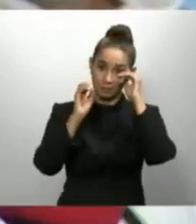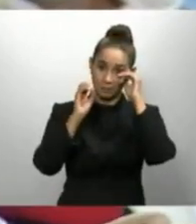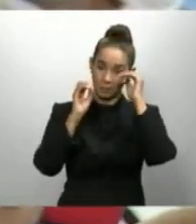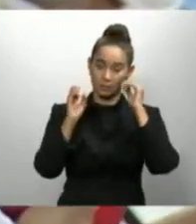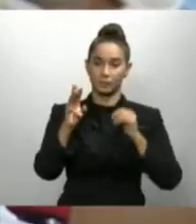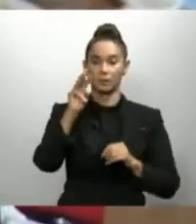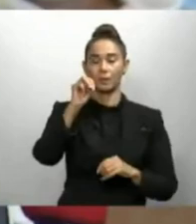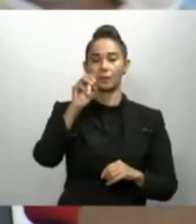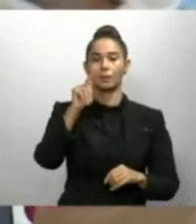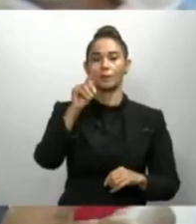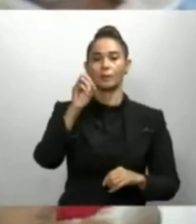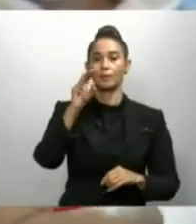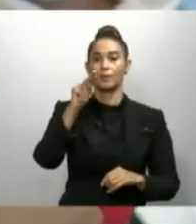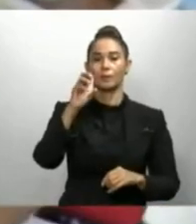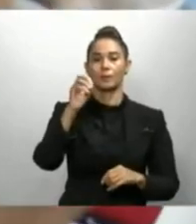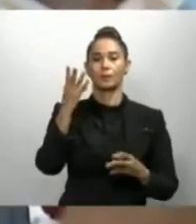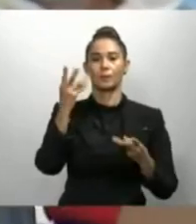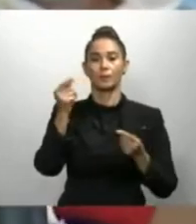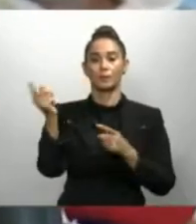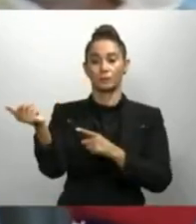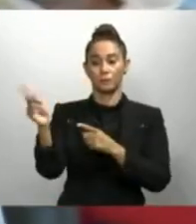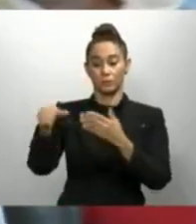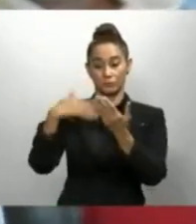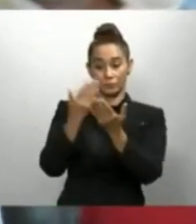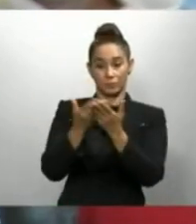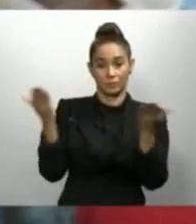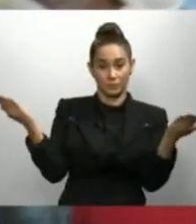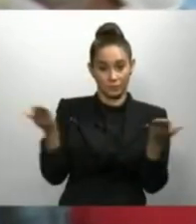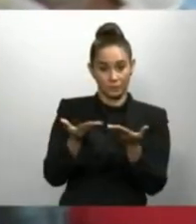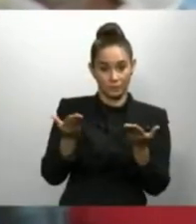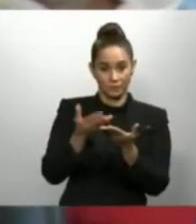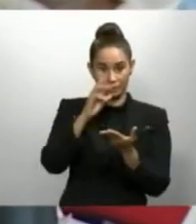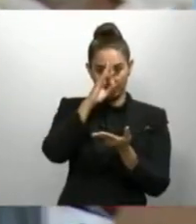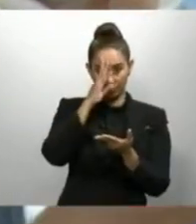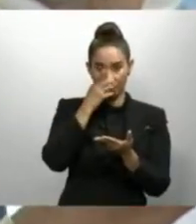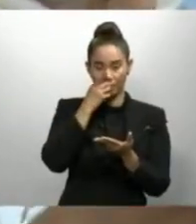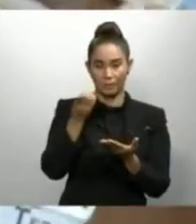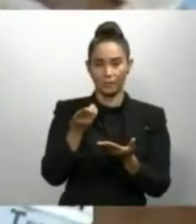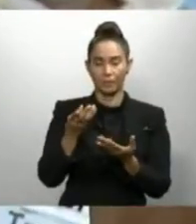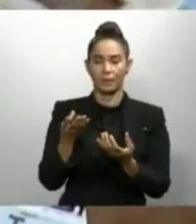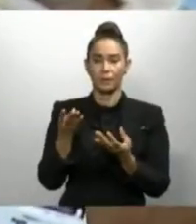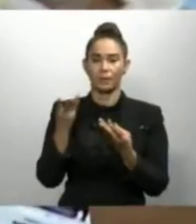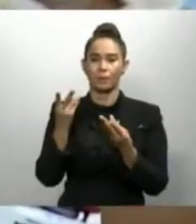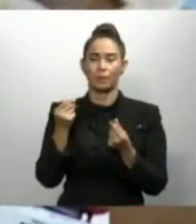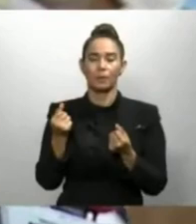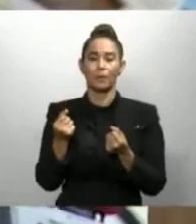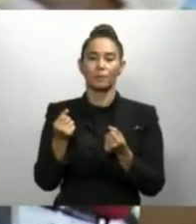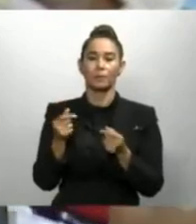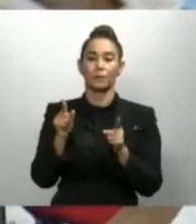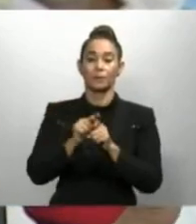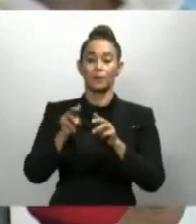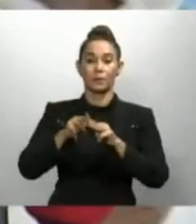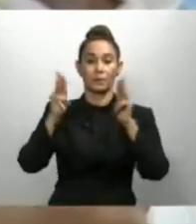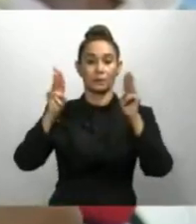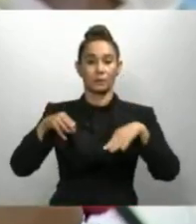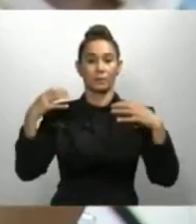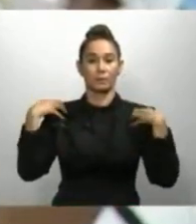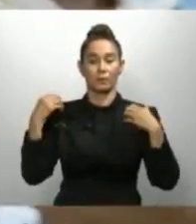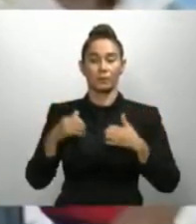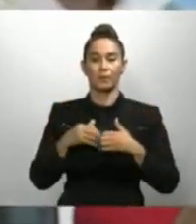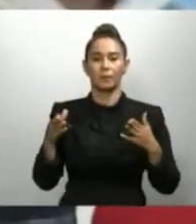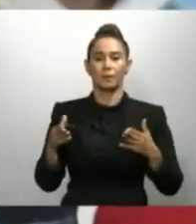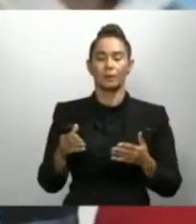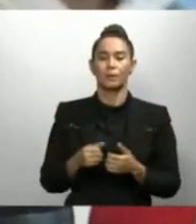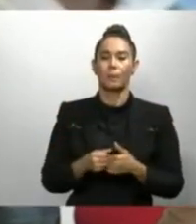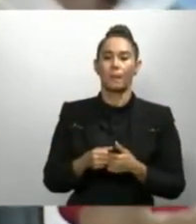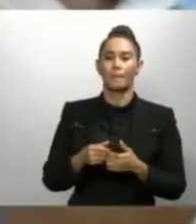sustancias derivadas están entrando al país o entraron hasta este momento. Y al ministro de Salud Pública, y me excusan,